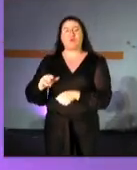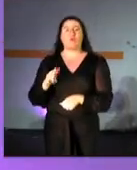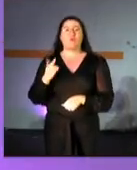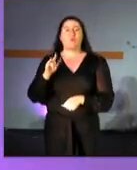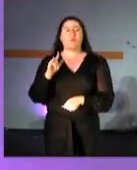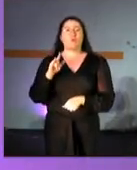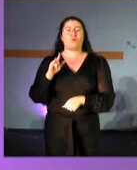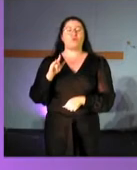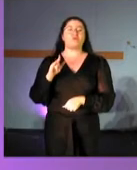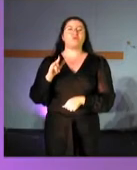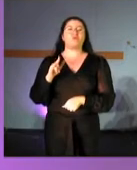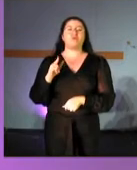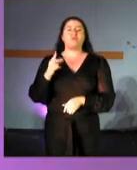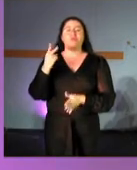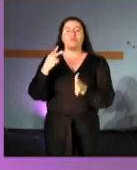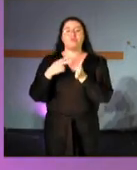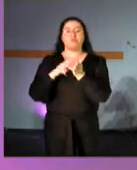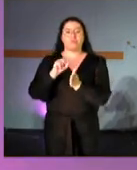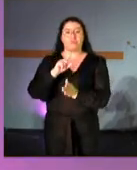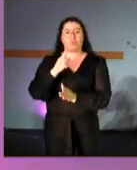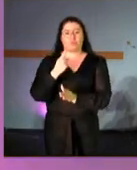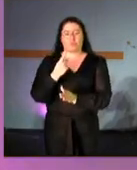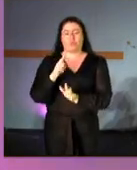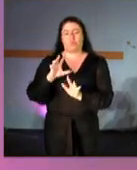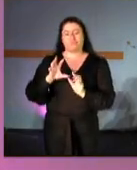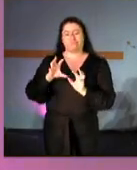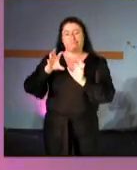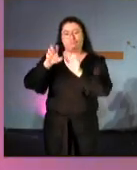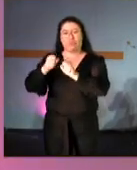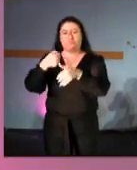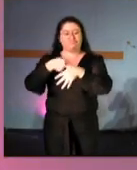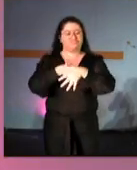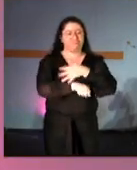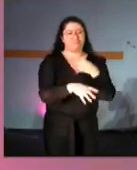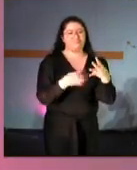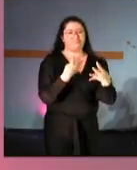año 2021 y en el 2022